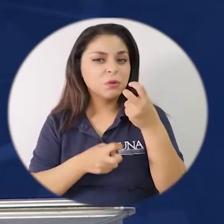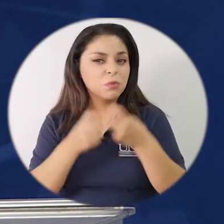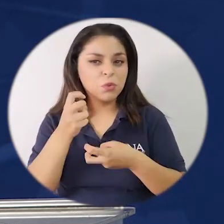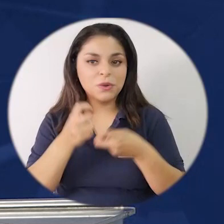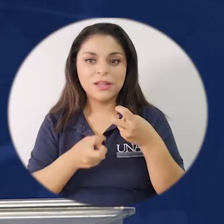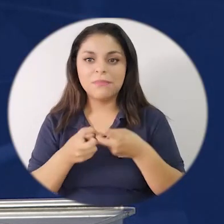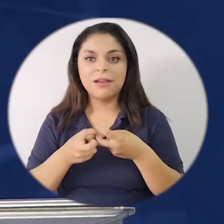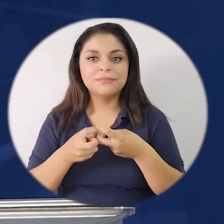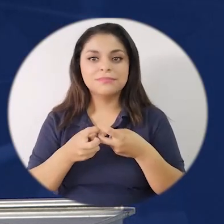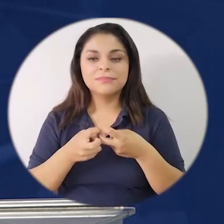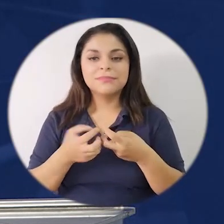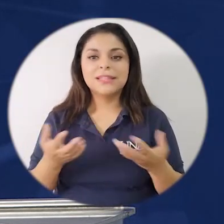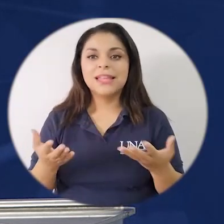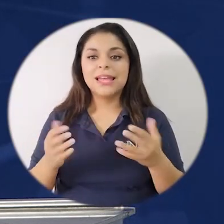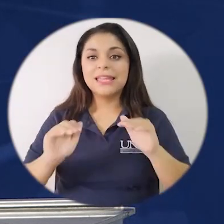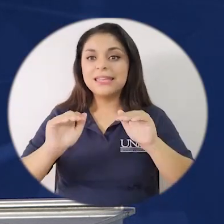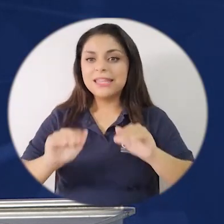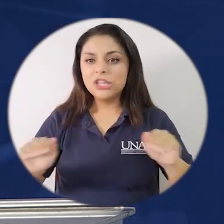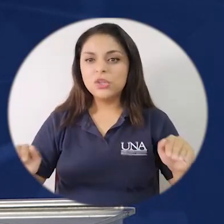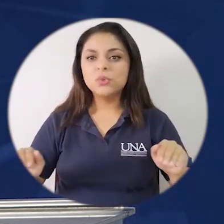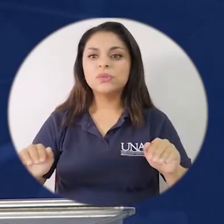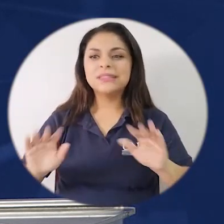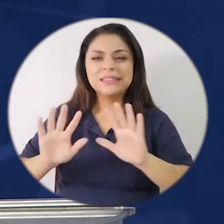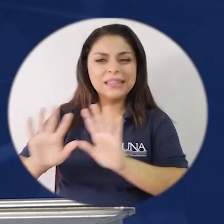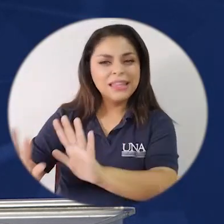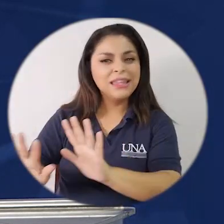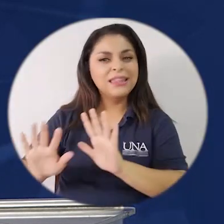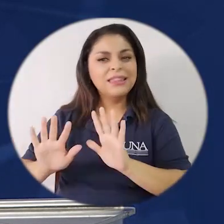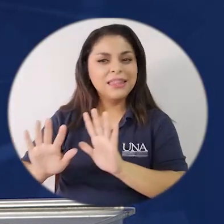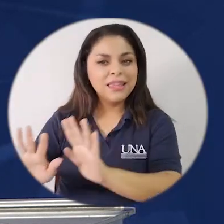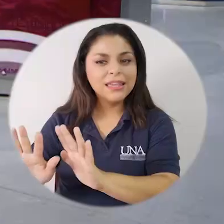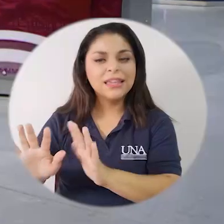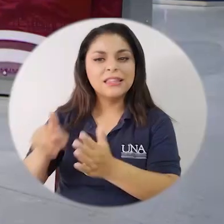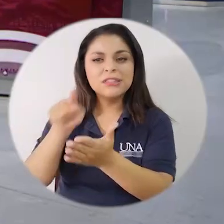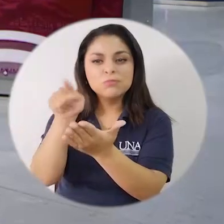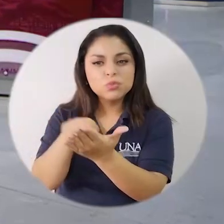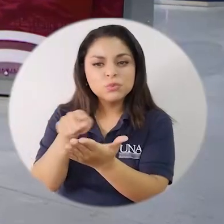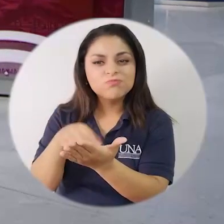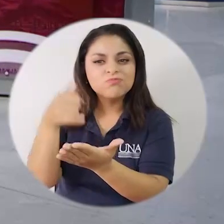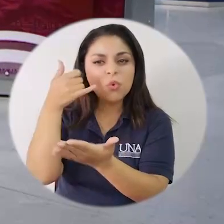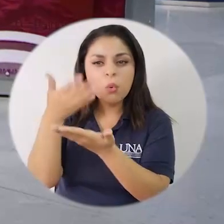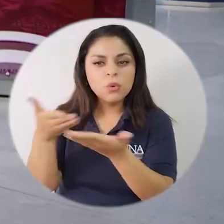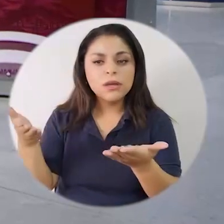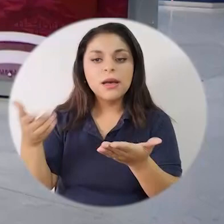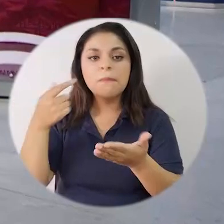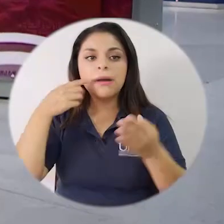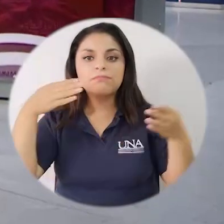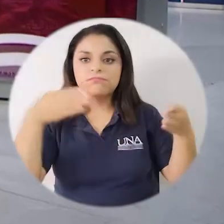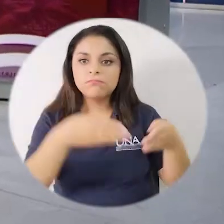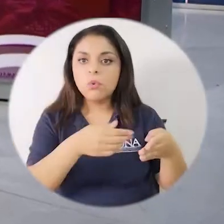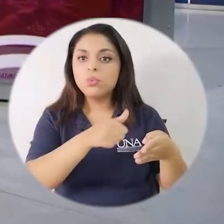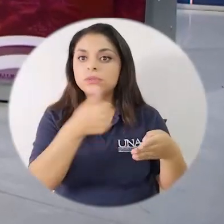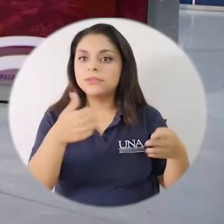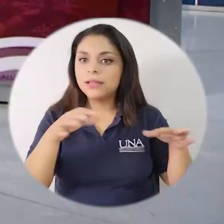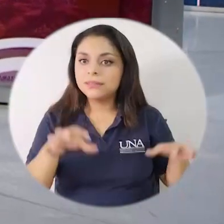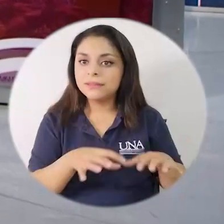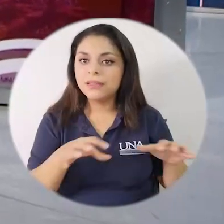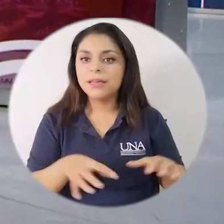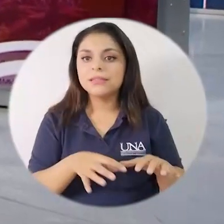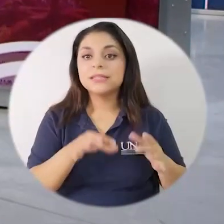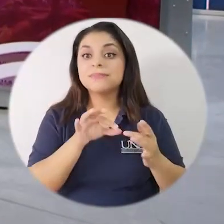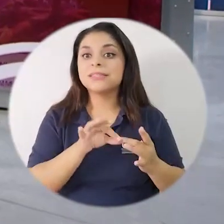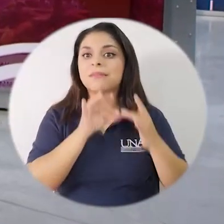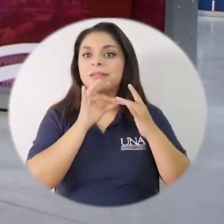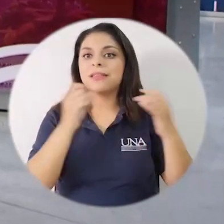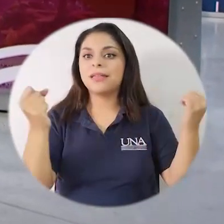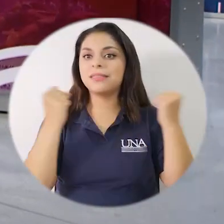un problema, ¿verdad?, mantener a los niños, niñas y adolescentes alejados de los dispositivos suficiente tiempo para que se dedicaran a otro tipo de